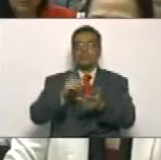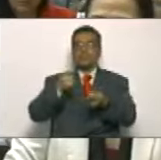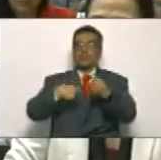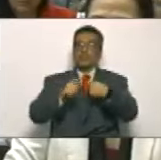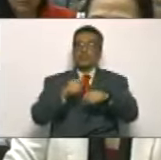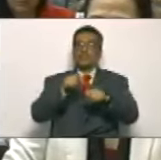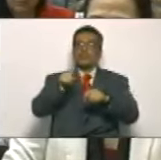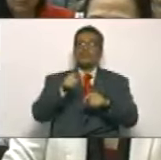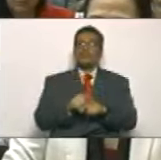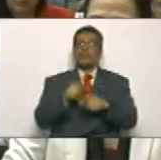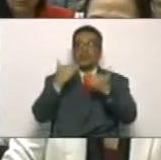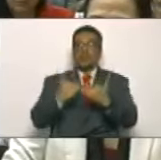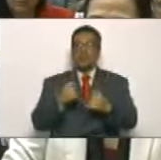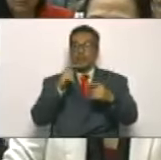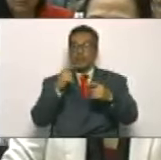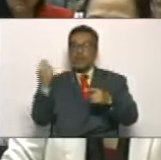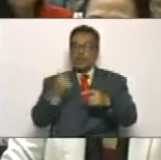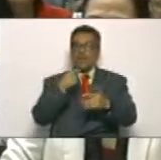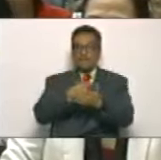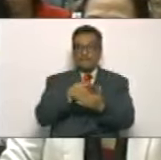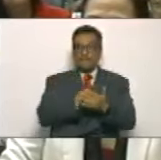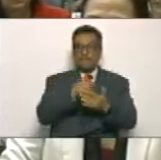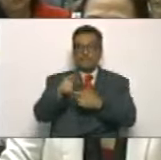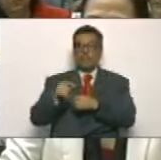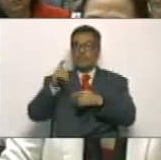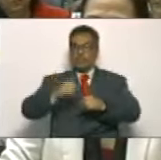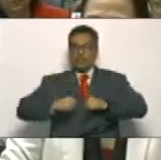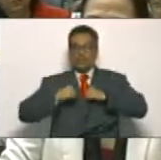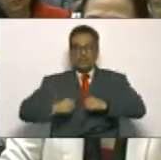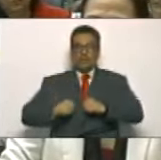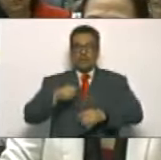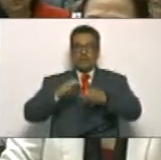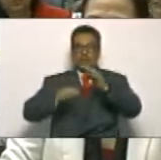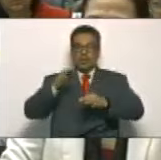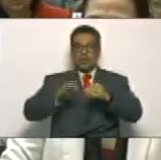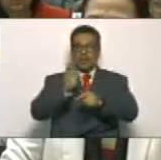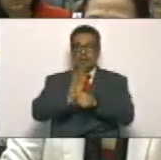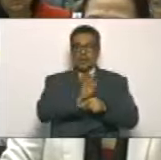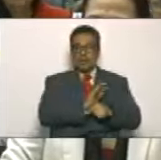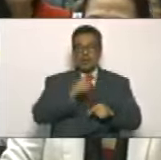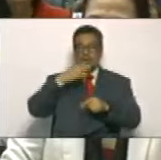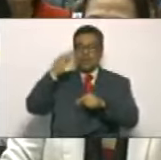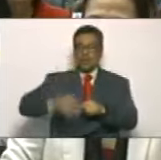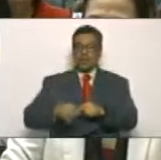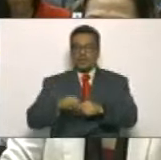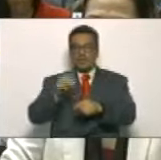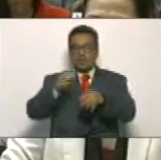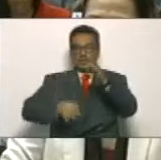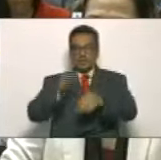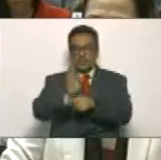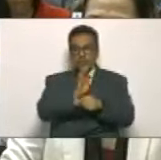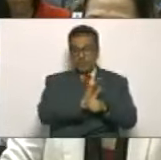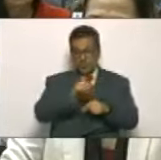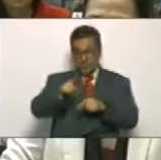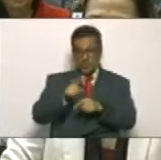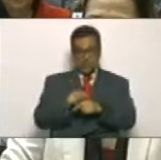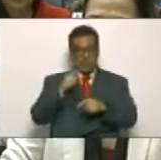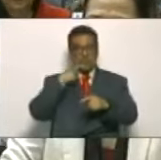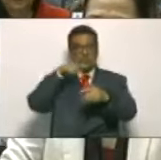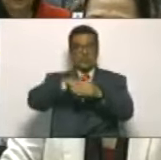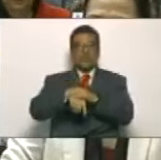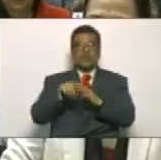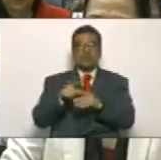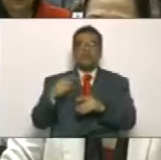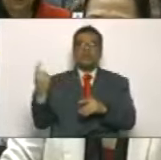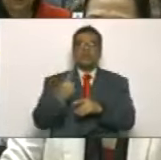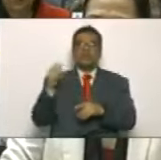mercantil. Si estamos llamando a las inversiones, debemos generar un robusto marco jurídico que garantice la certeza y la seguridad jurídica para los inversores que